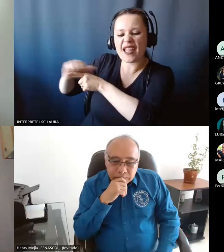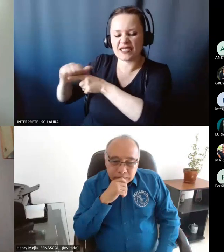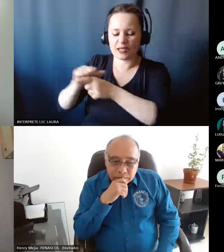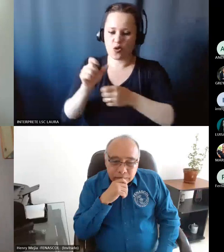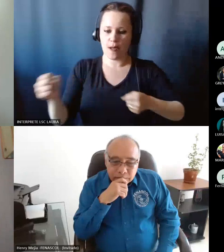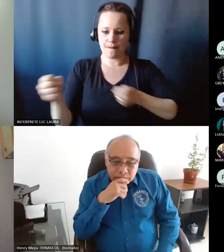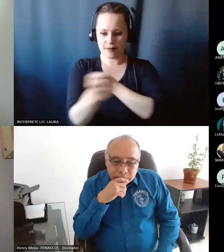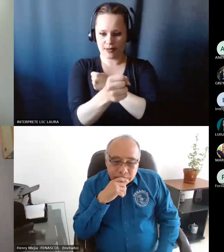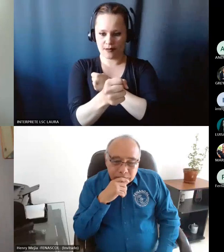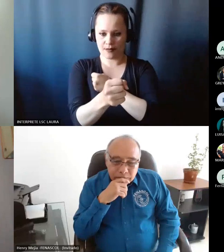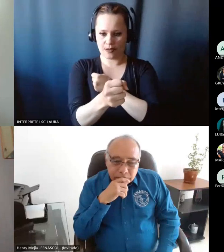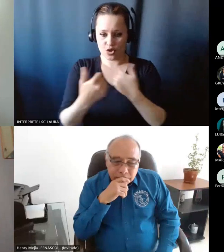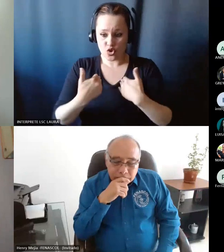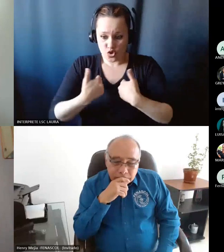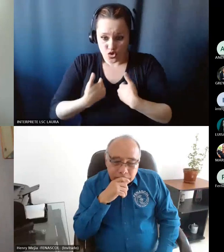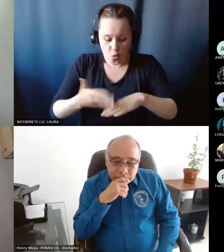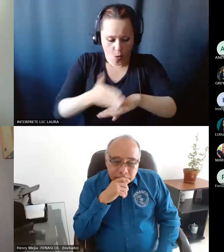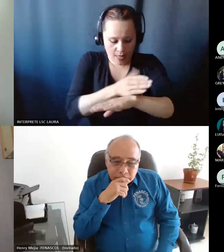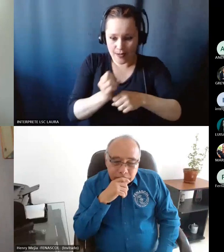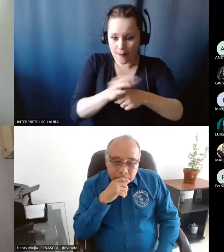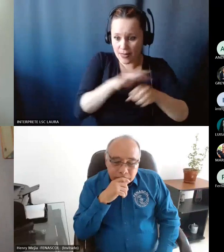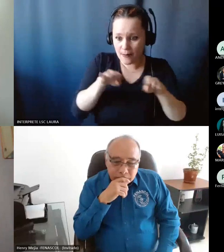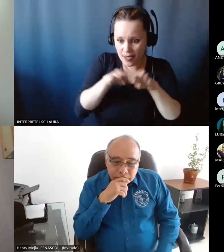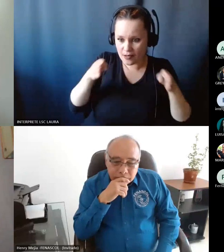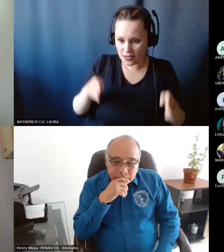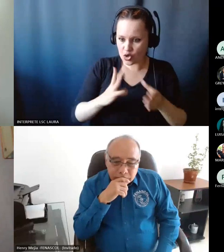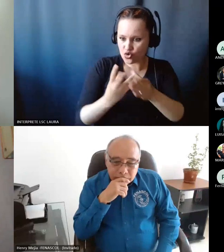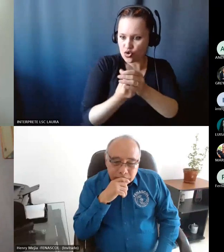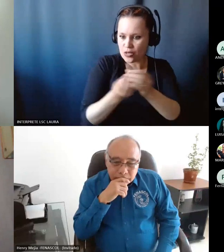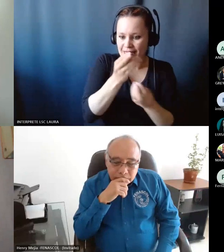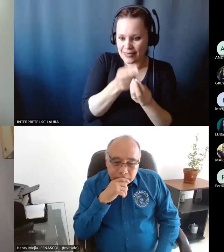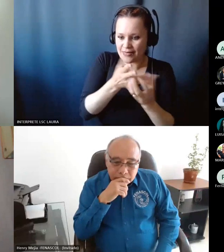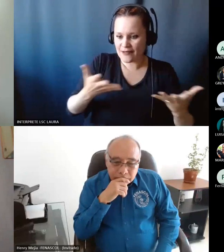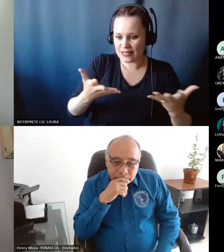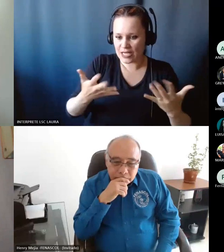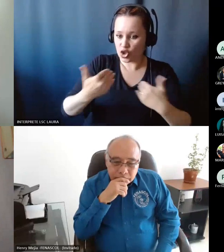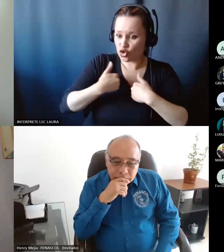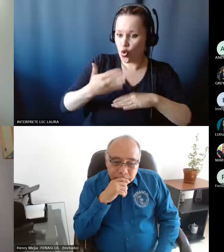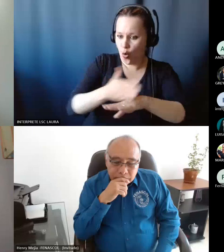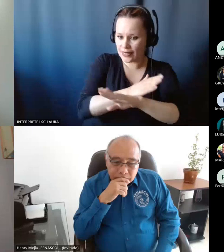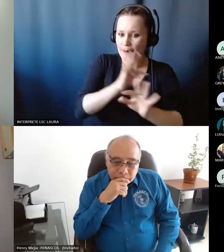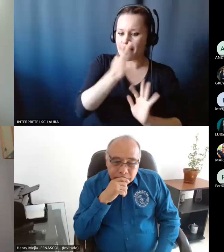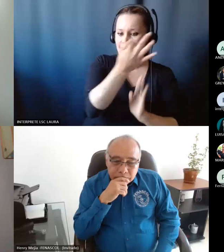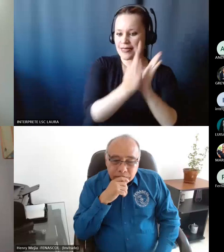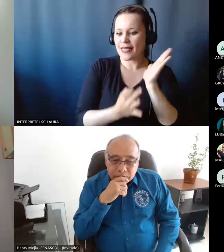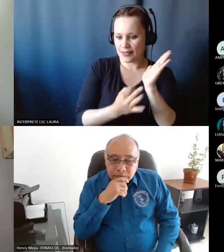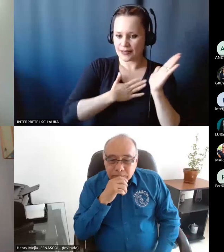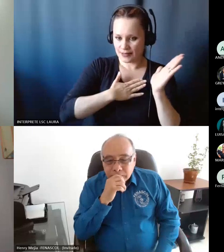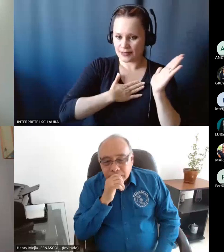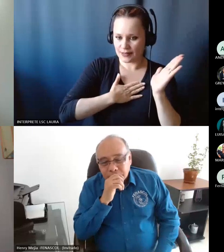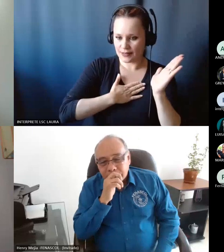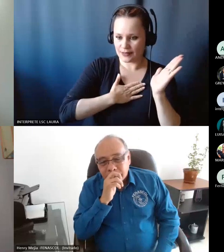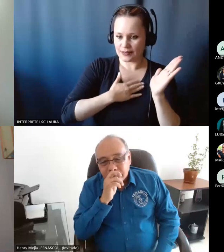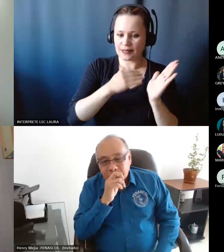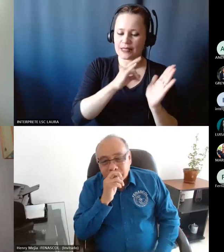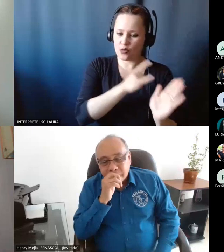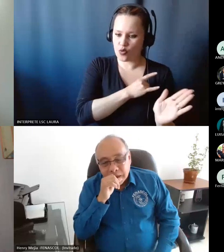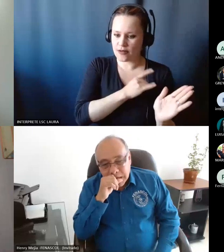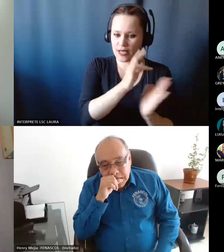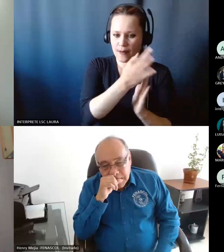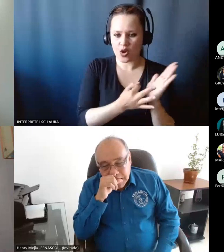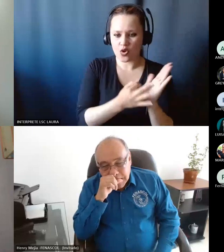y diversidad en la pandemia estaba haciendo en paralelo mi tesis de la maestría Innovación social sobre empresas que tienen buenas